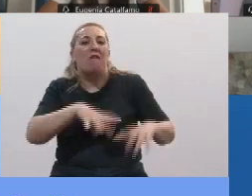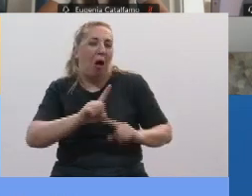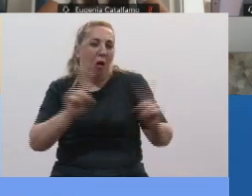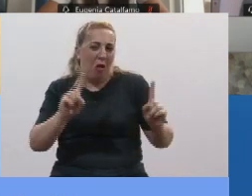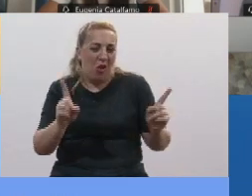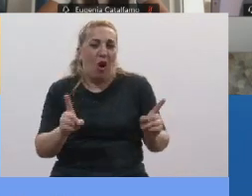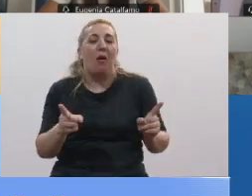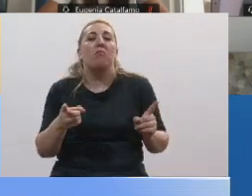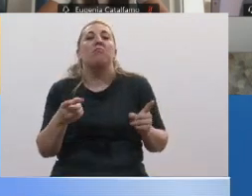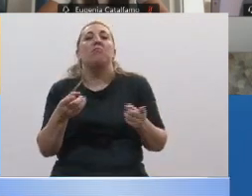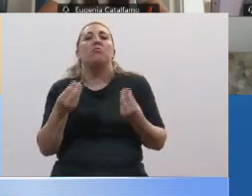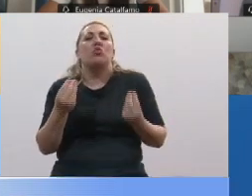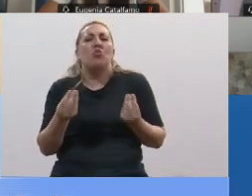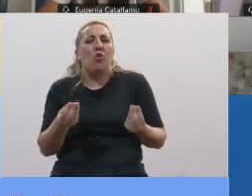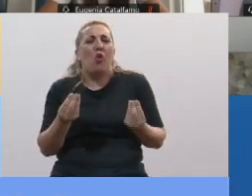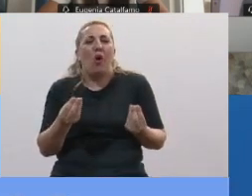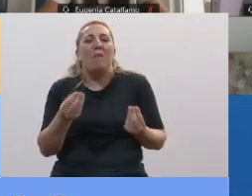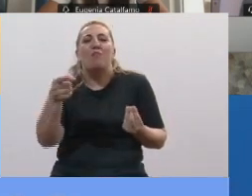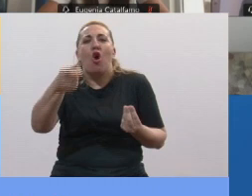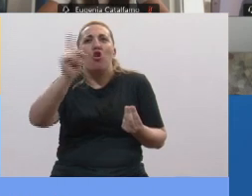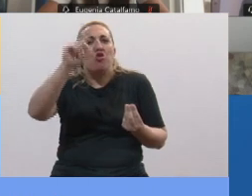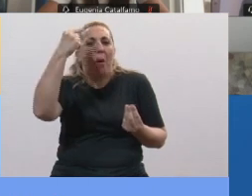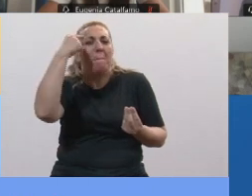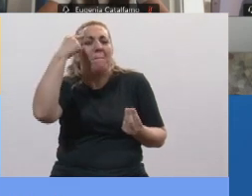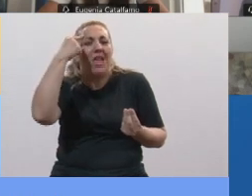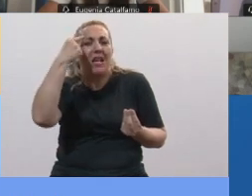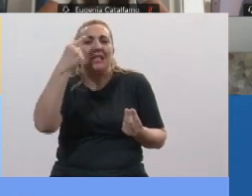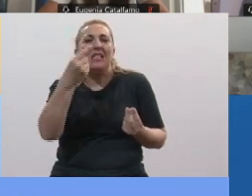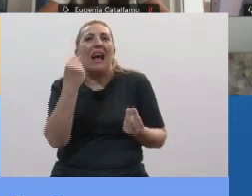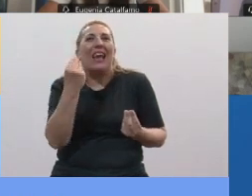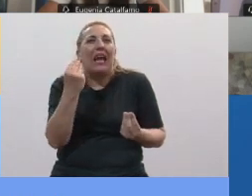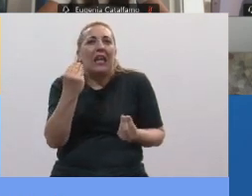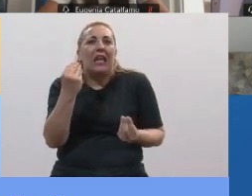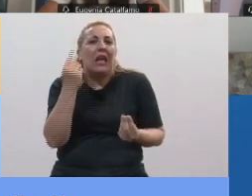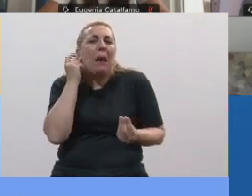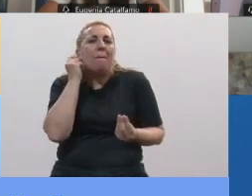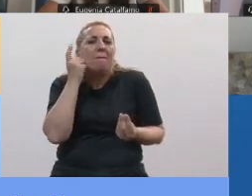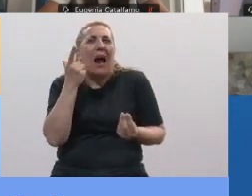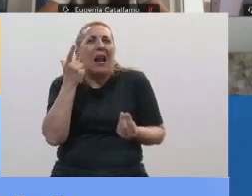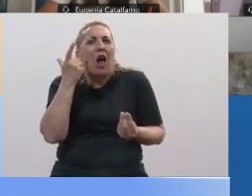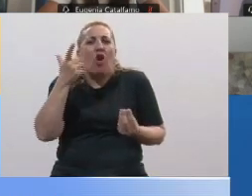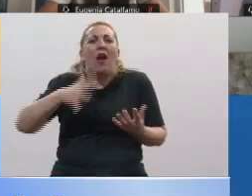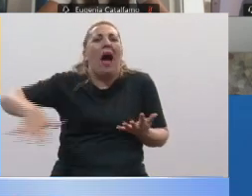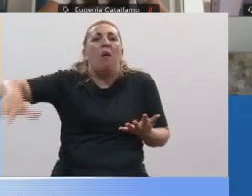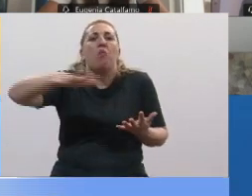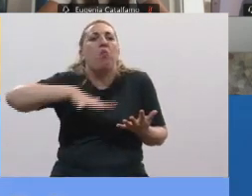Sino por decir, ¿cómo puede ser que no dimensionen lo que es el Diego para todo el pueblo